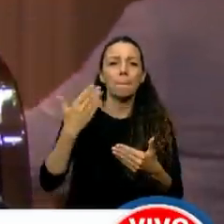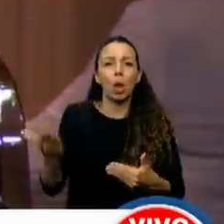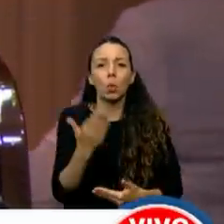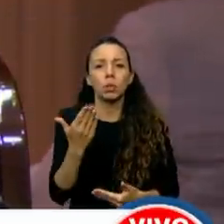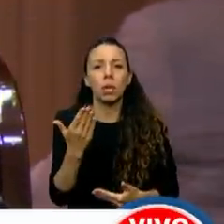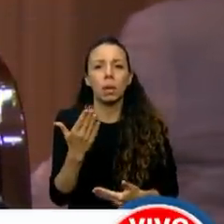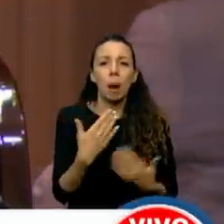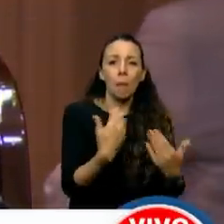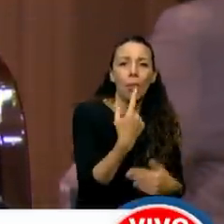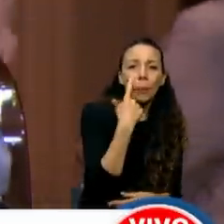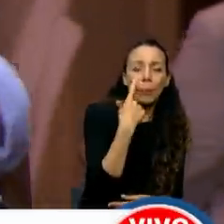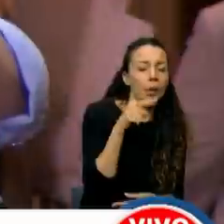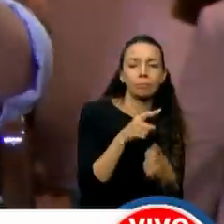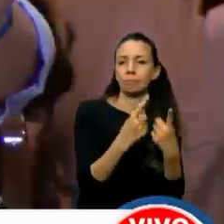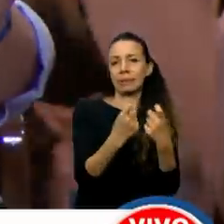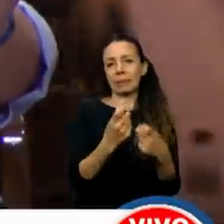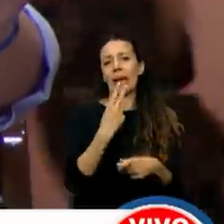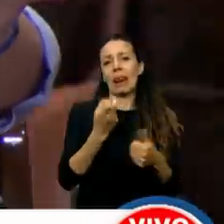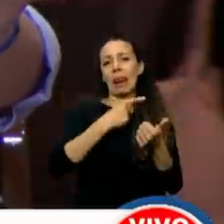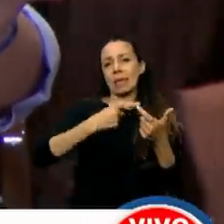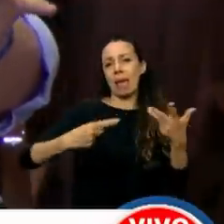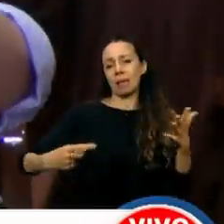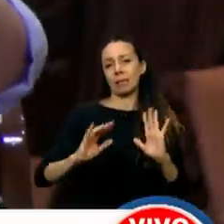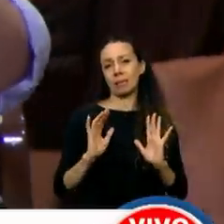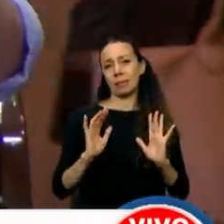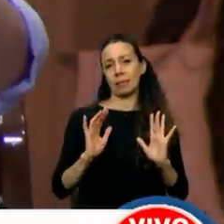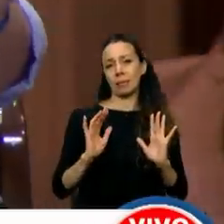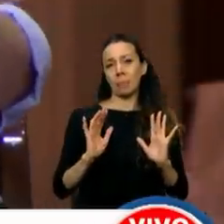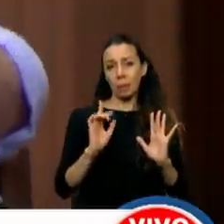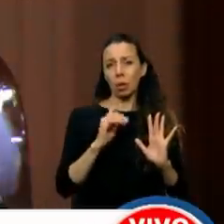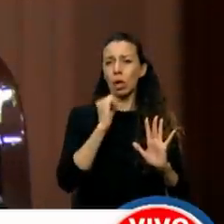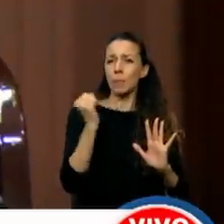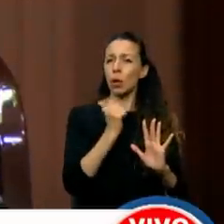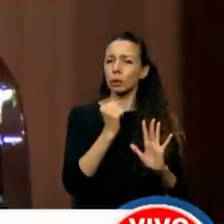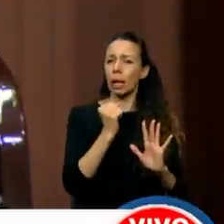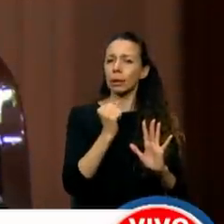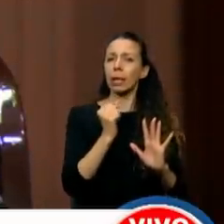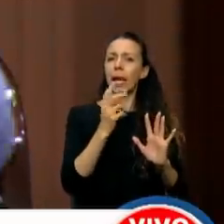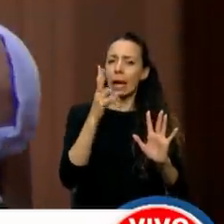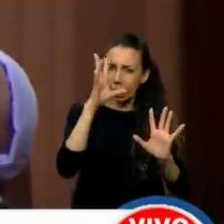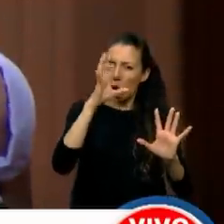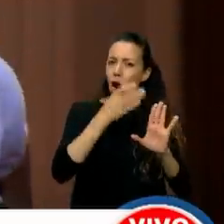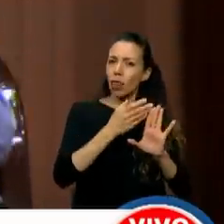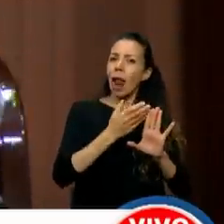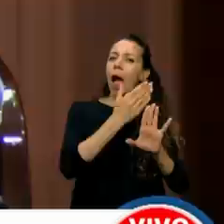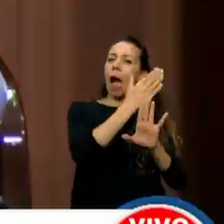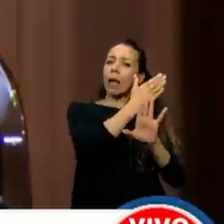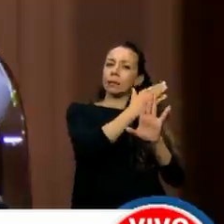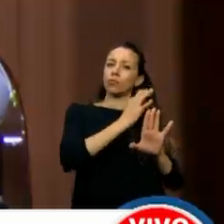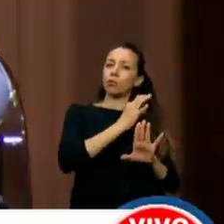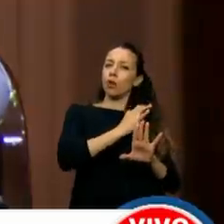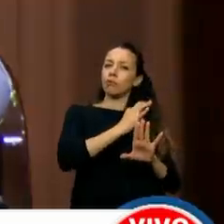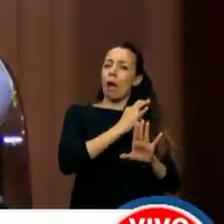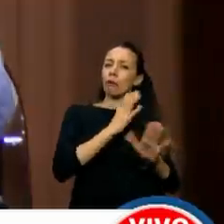poder vivir pero también tenemos que reconocer los grandes años de desinversión porque dios